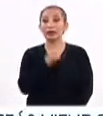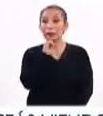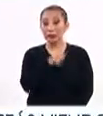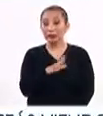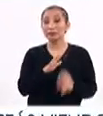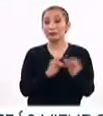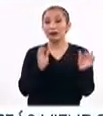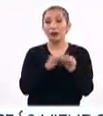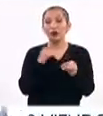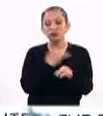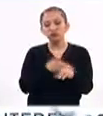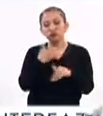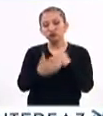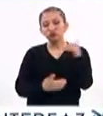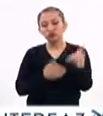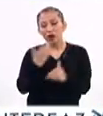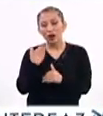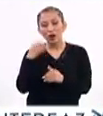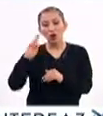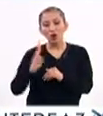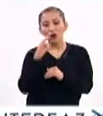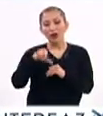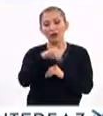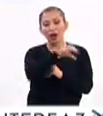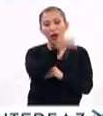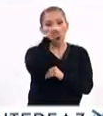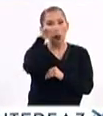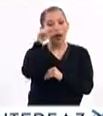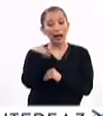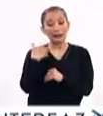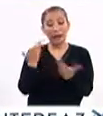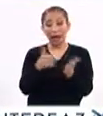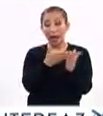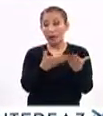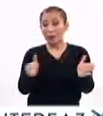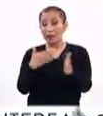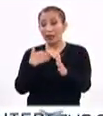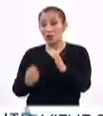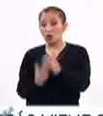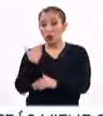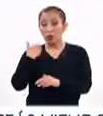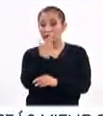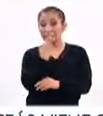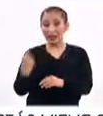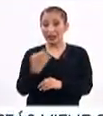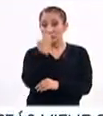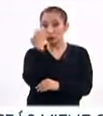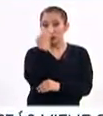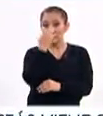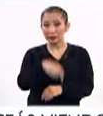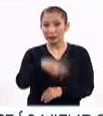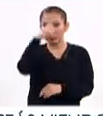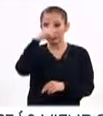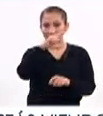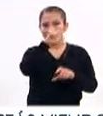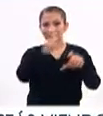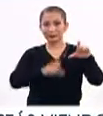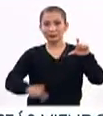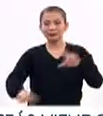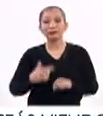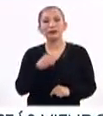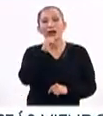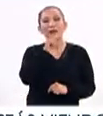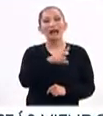También te contamos el proceso del Plan de Universidades Benito Juárez, que planea abrir 100 planteles en el país.